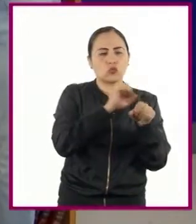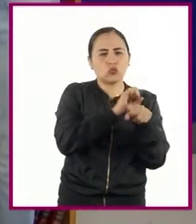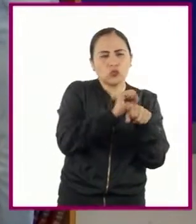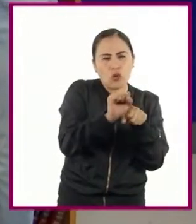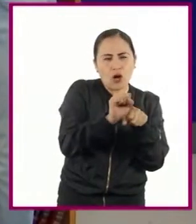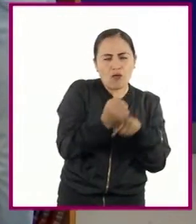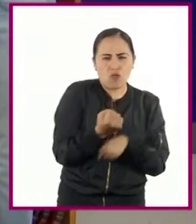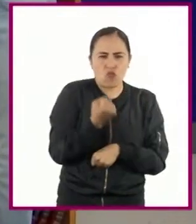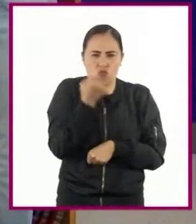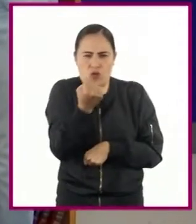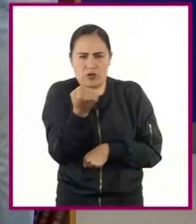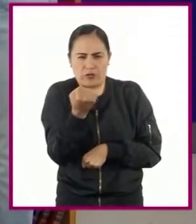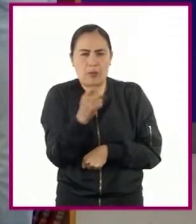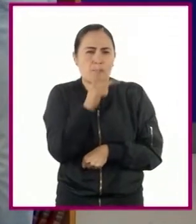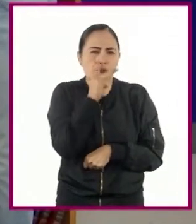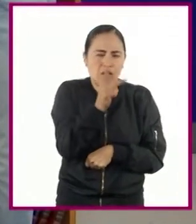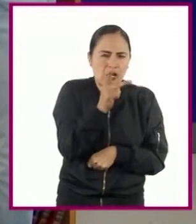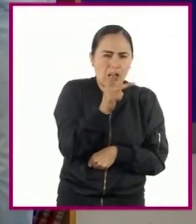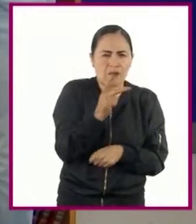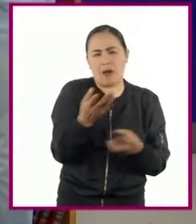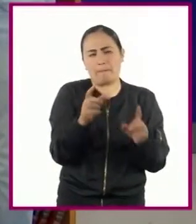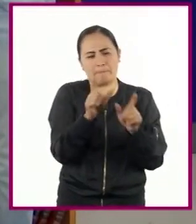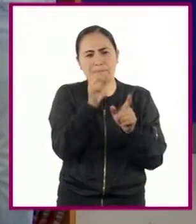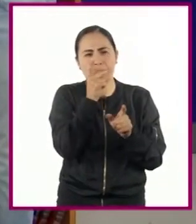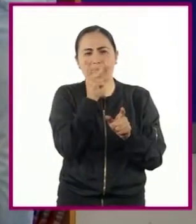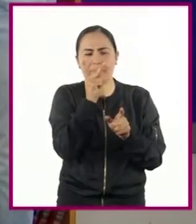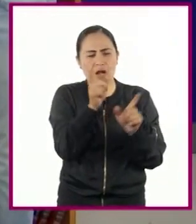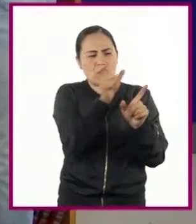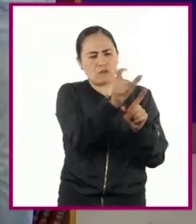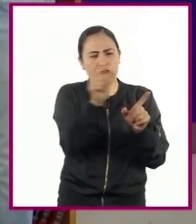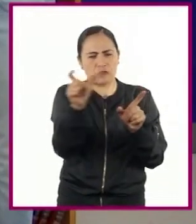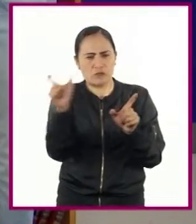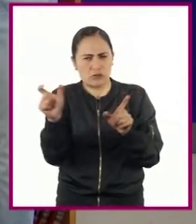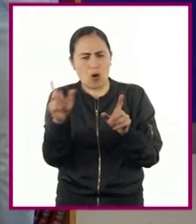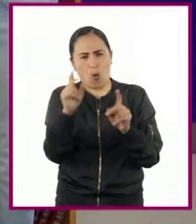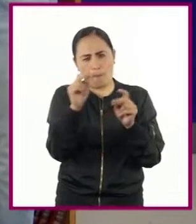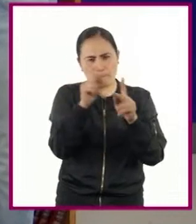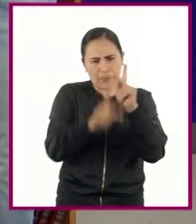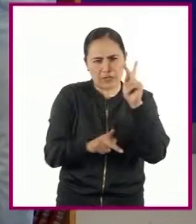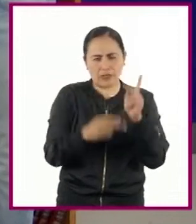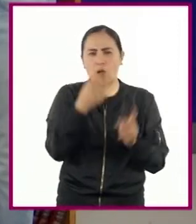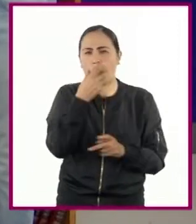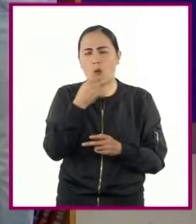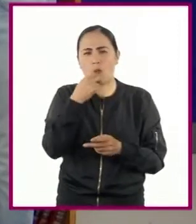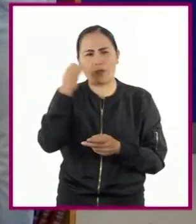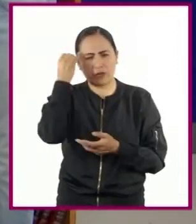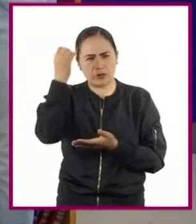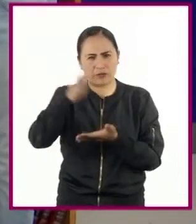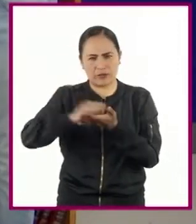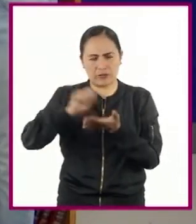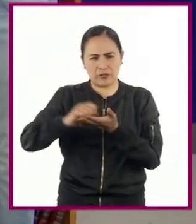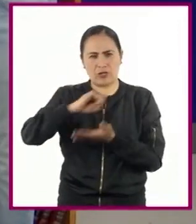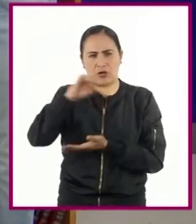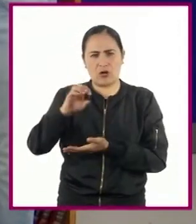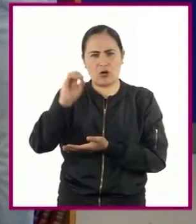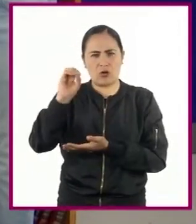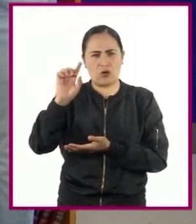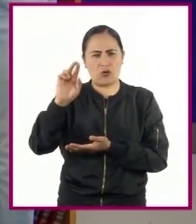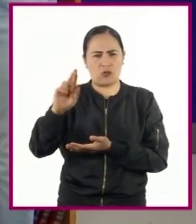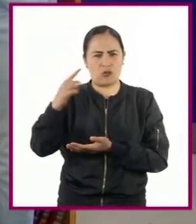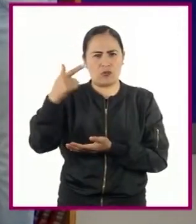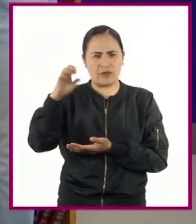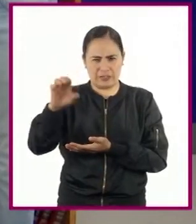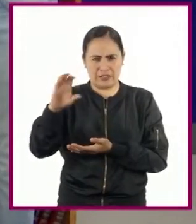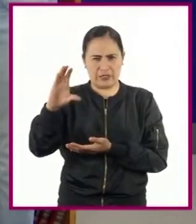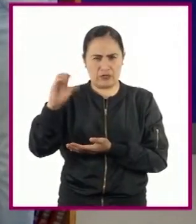darán a cada palabra, frase o segmento. El escritor Jorge González Corral menciona que existen